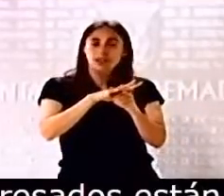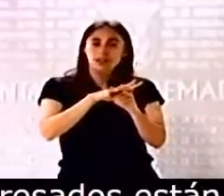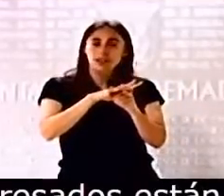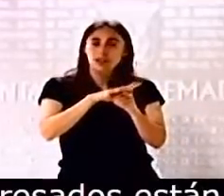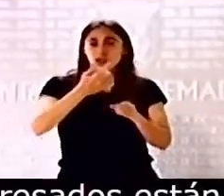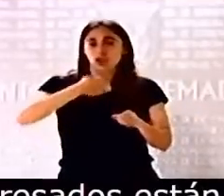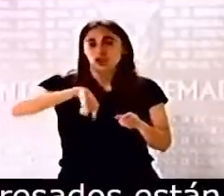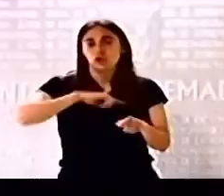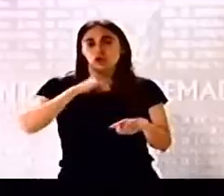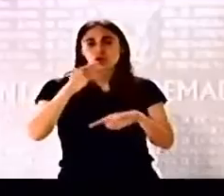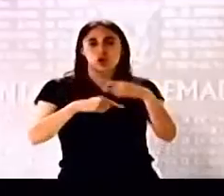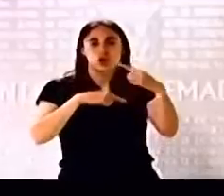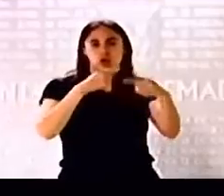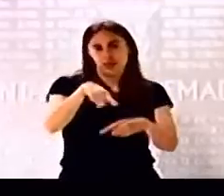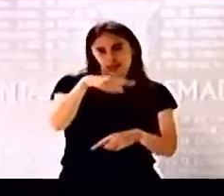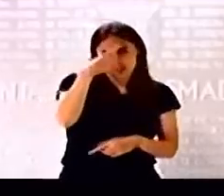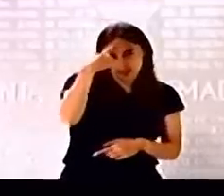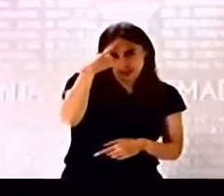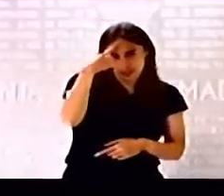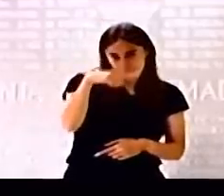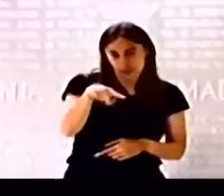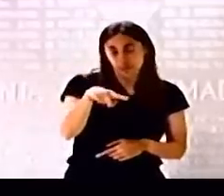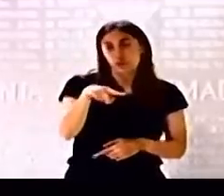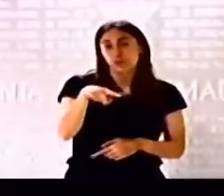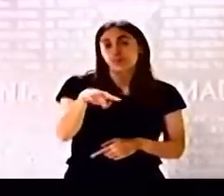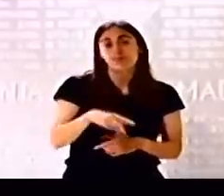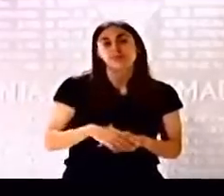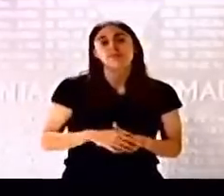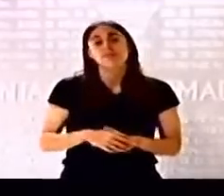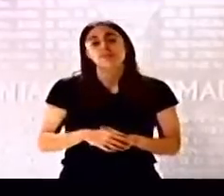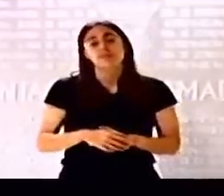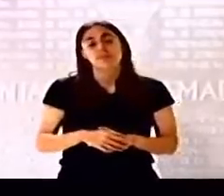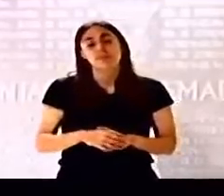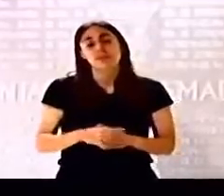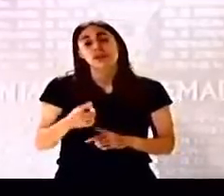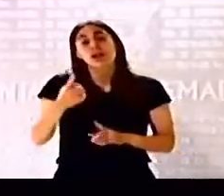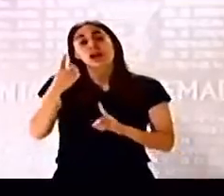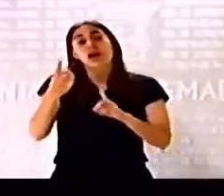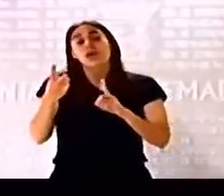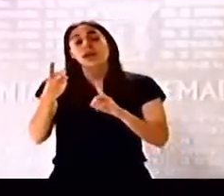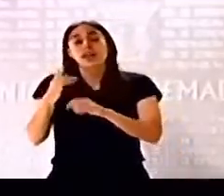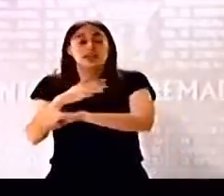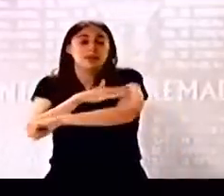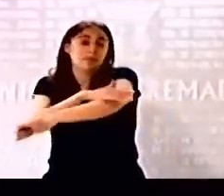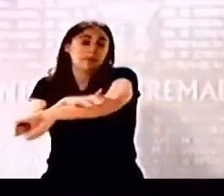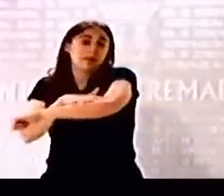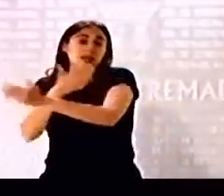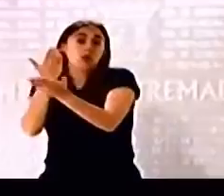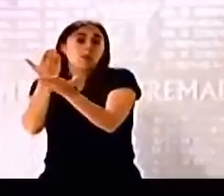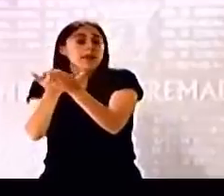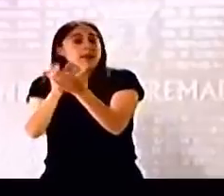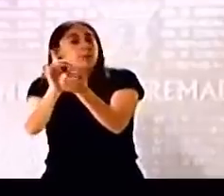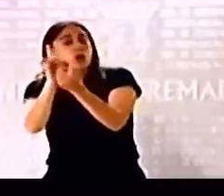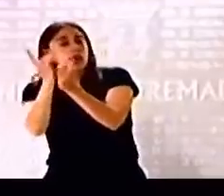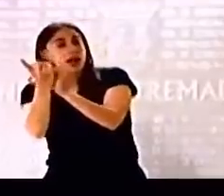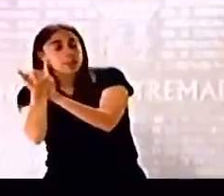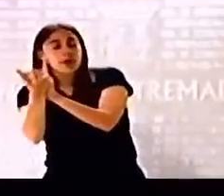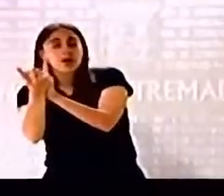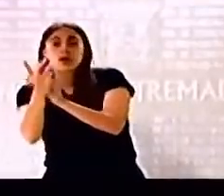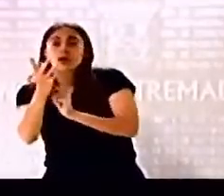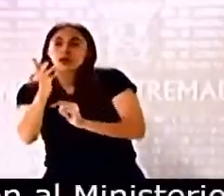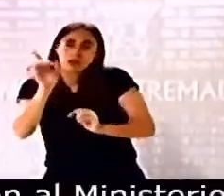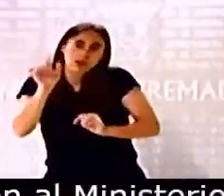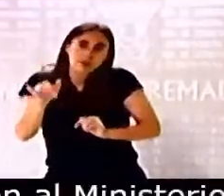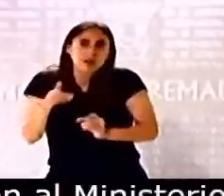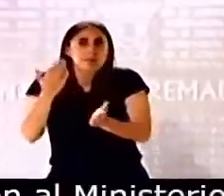pedirle información y hay que pedirle rectificación al Ministerio cuando entendemos, o aclaraciones